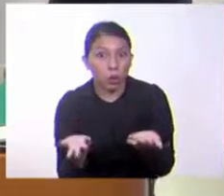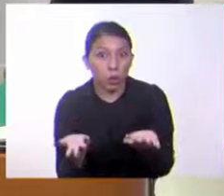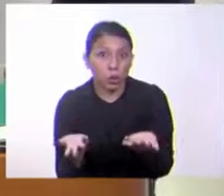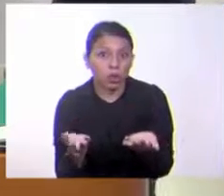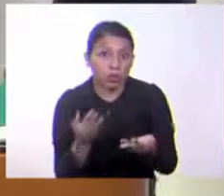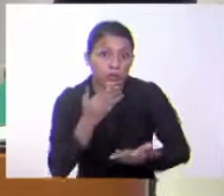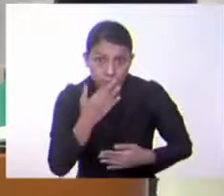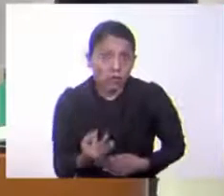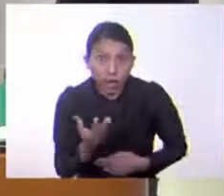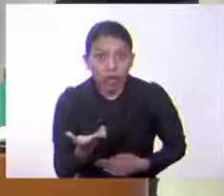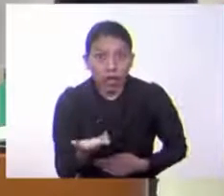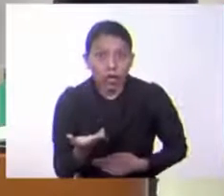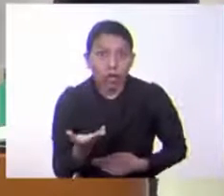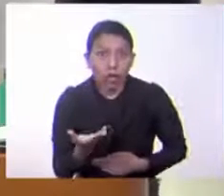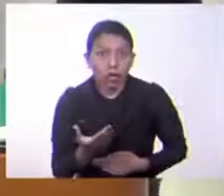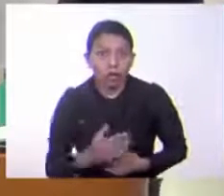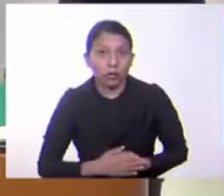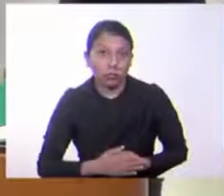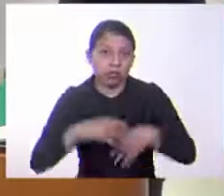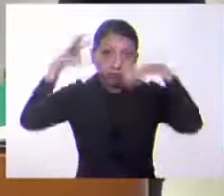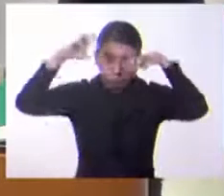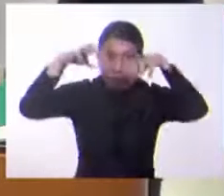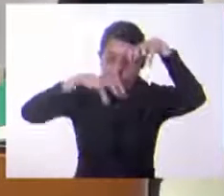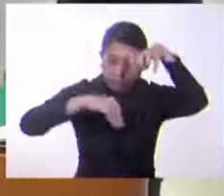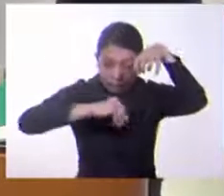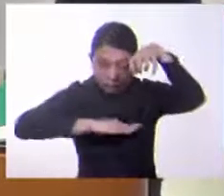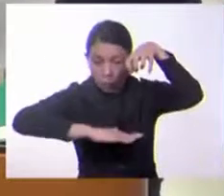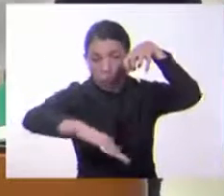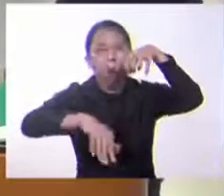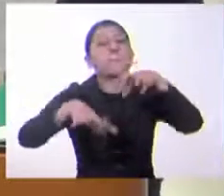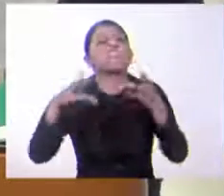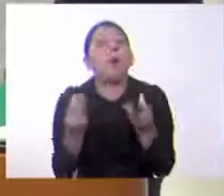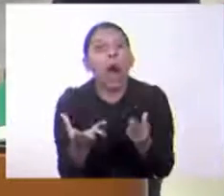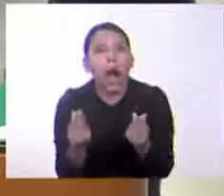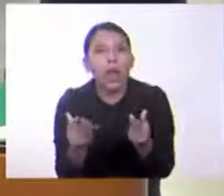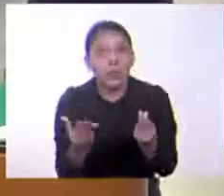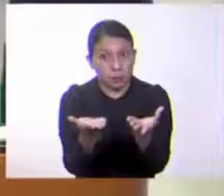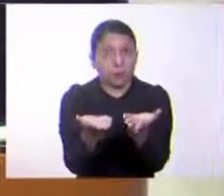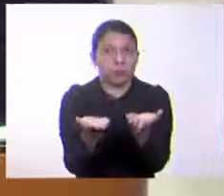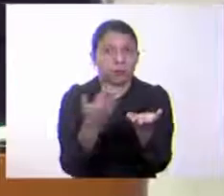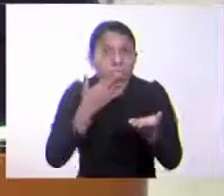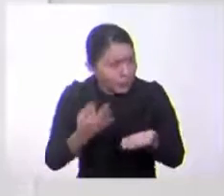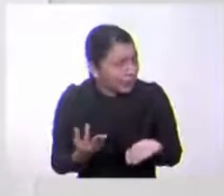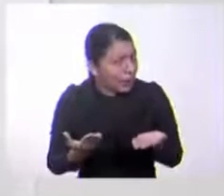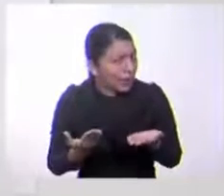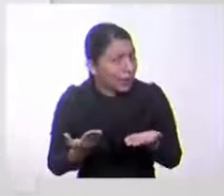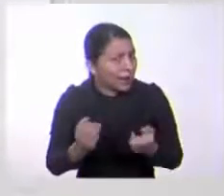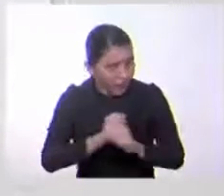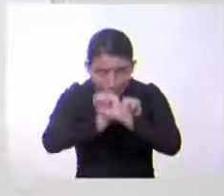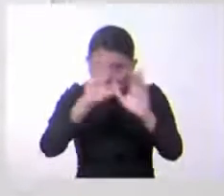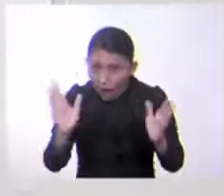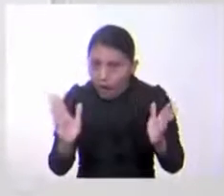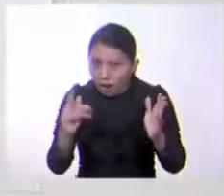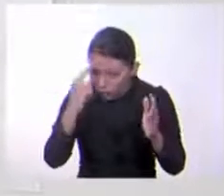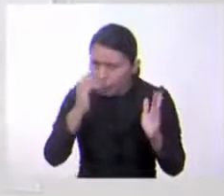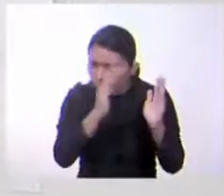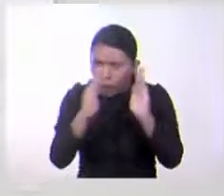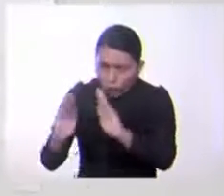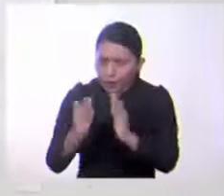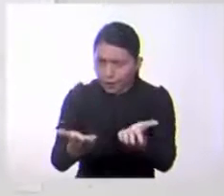suelo se moja. ¿Sí? Se escucha como bastante obvio, ¿no? Es bien